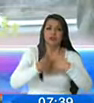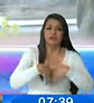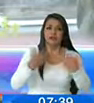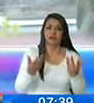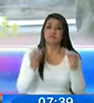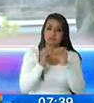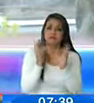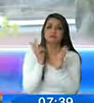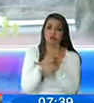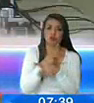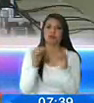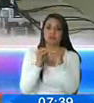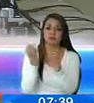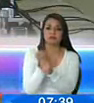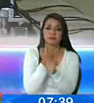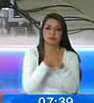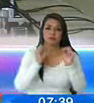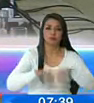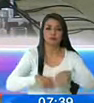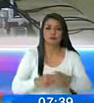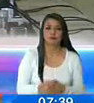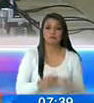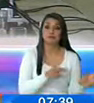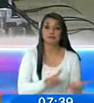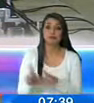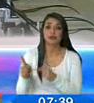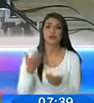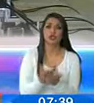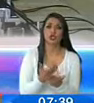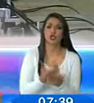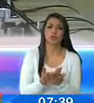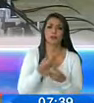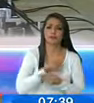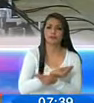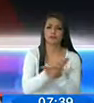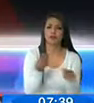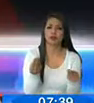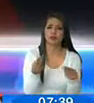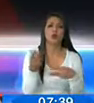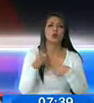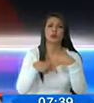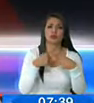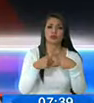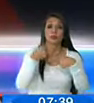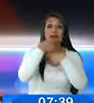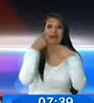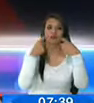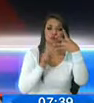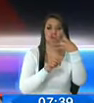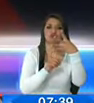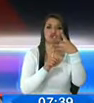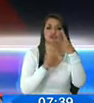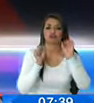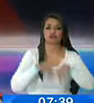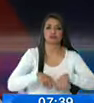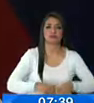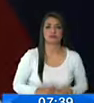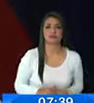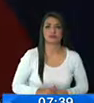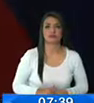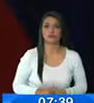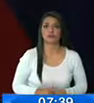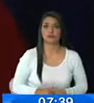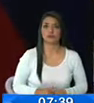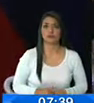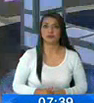mayor producción, mayor empleo. Se estima que el plan económico se dé a conocer a finales del mes de marzo. En Quito informó Adriana